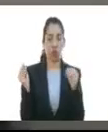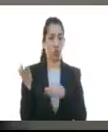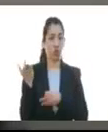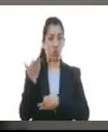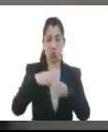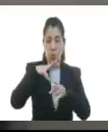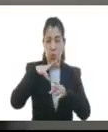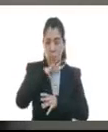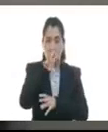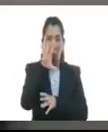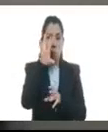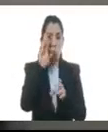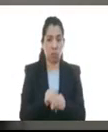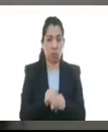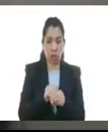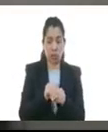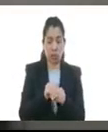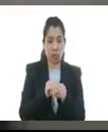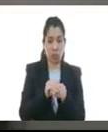Entonces,